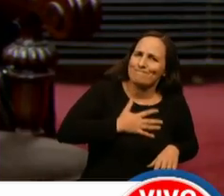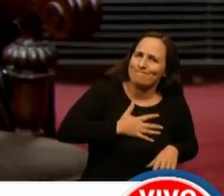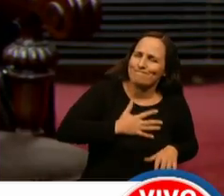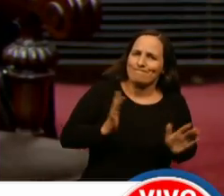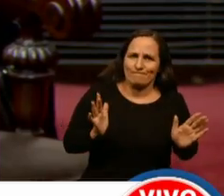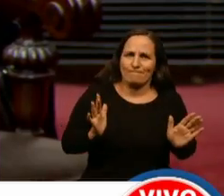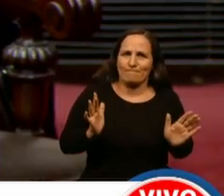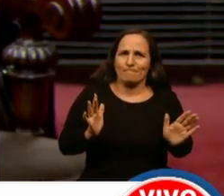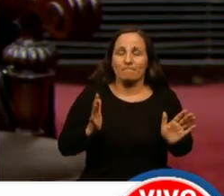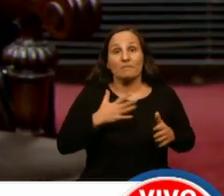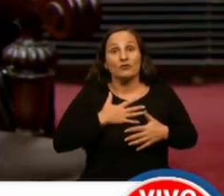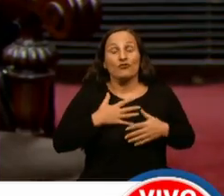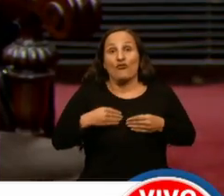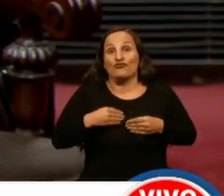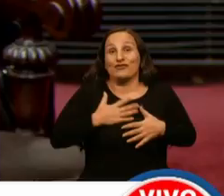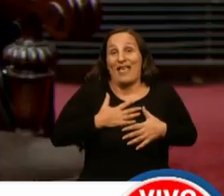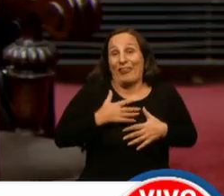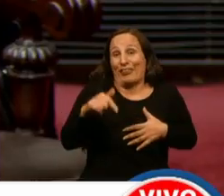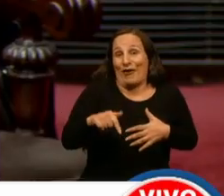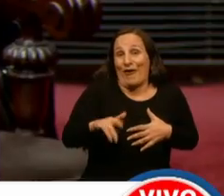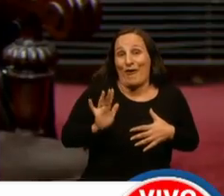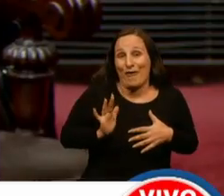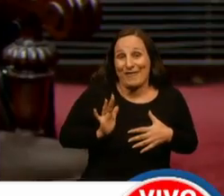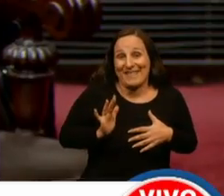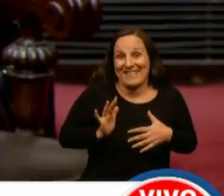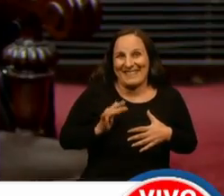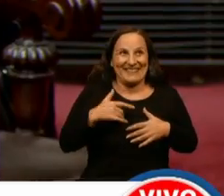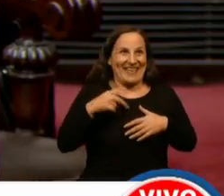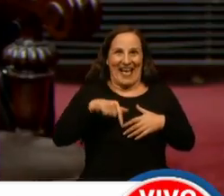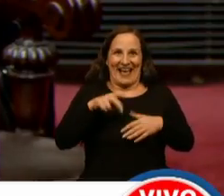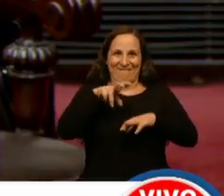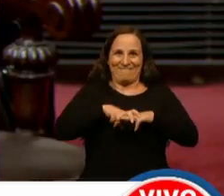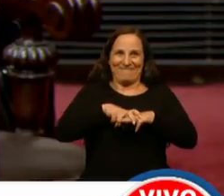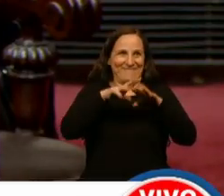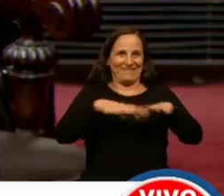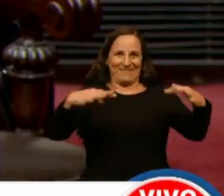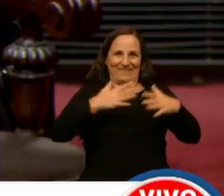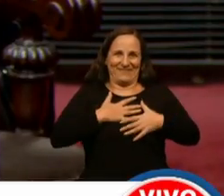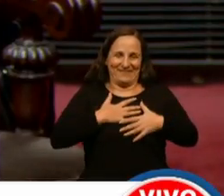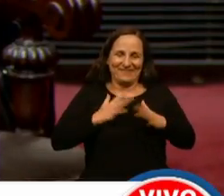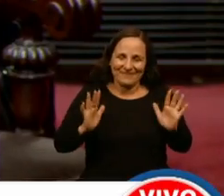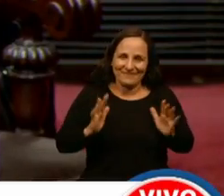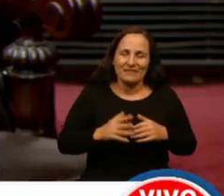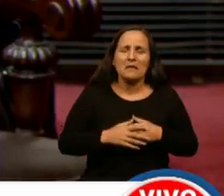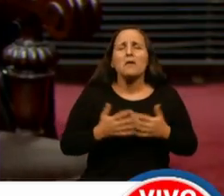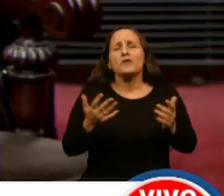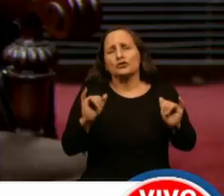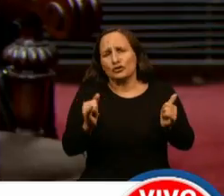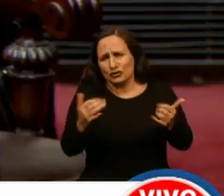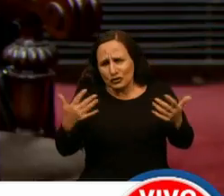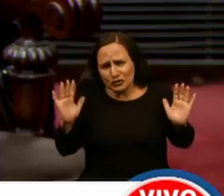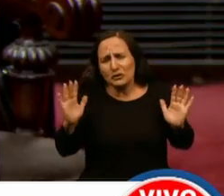es lo que yo hoy siento en este en este recinto es cierto que se puede